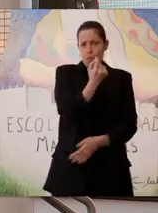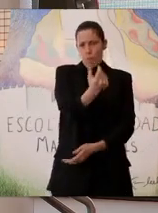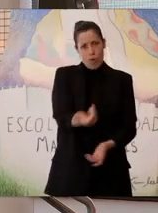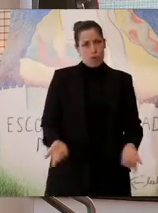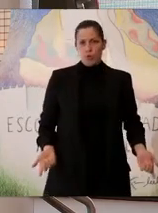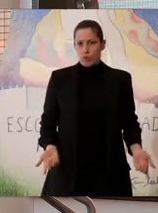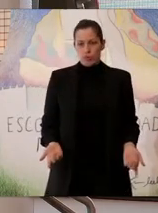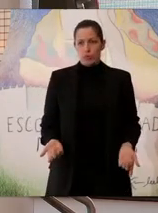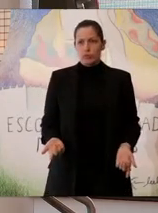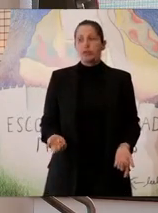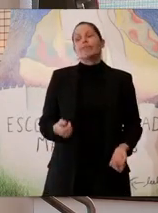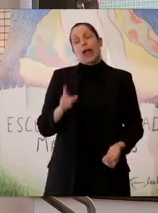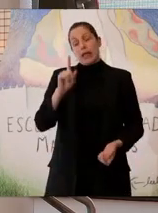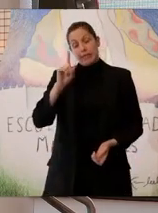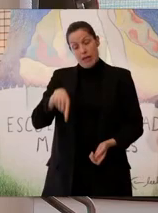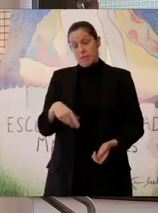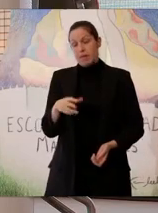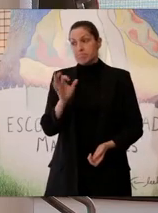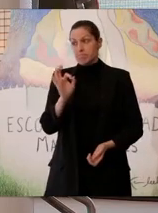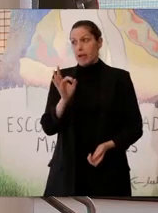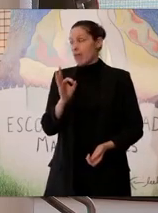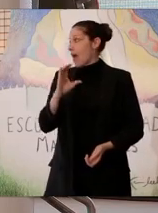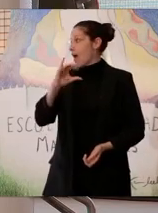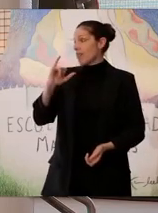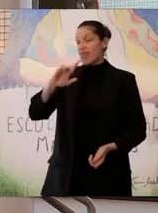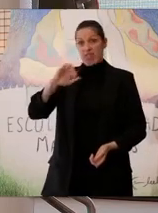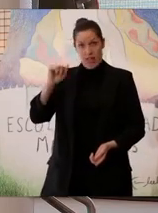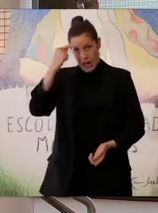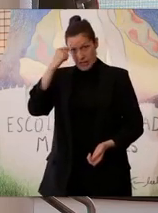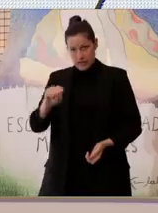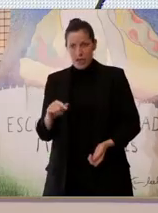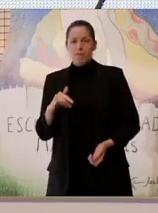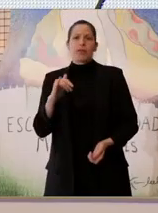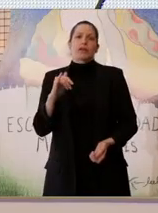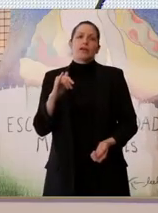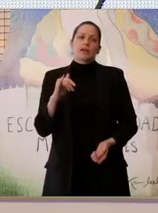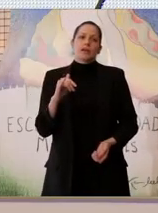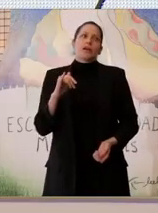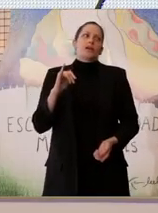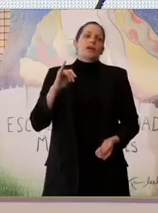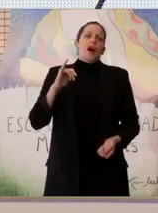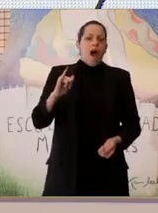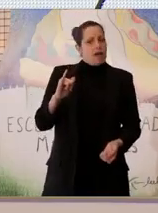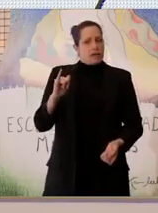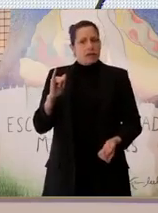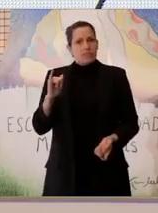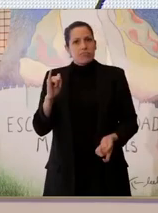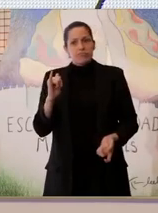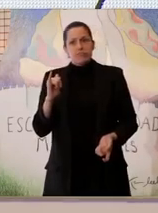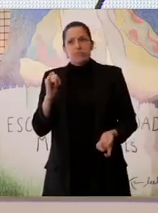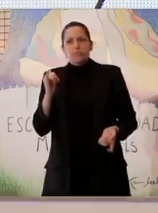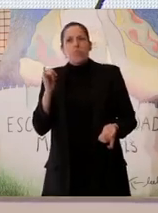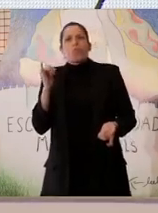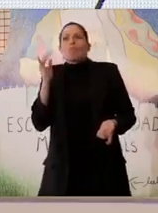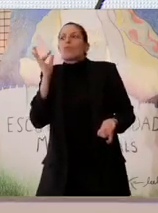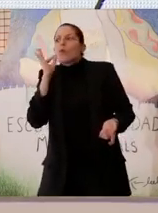carreras, y eso lo sabe también Cira, muy endogámicas, pero también habrá mujeres, y las hay de